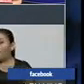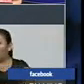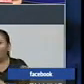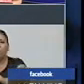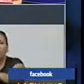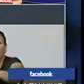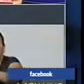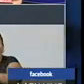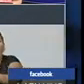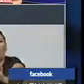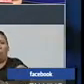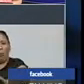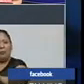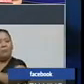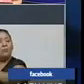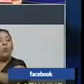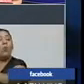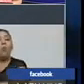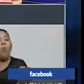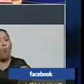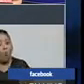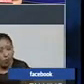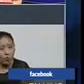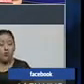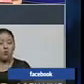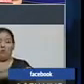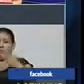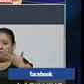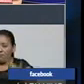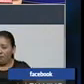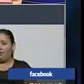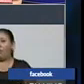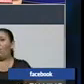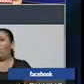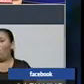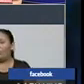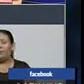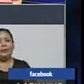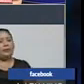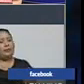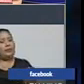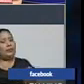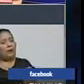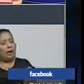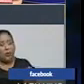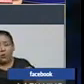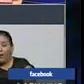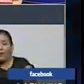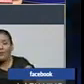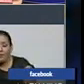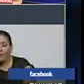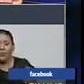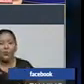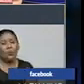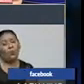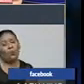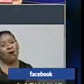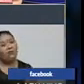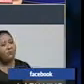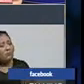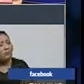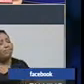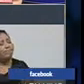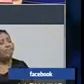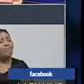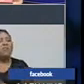¿Pero por qué vamos a ir hasta este lugar? Porque hoy se cumplen 11 años de una tragedia que ocurrió precisamente en esta zona de San